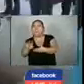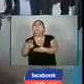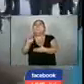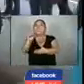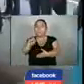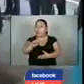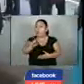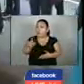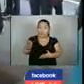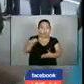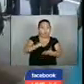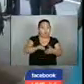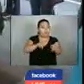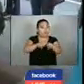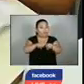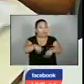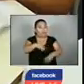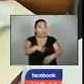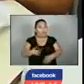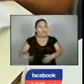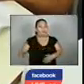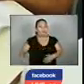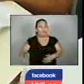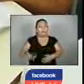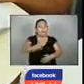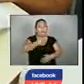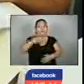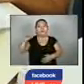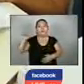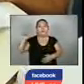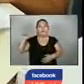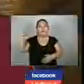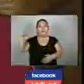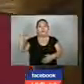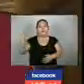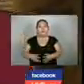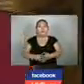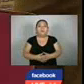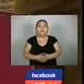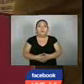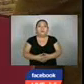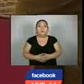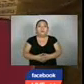habrá o no reelección. Dani Guarita, Noticiero Hechos.